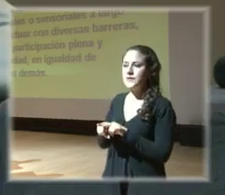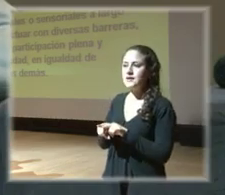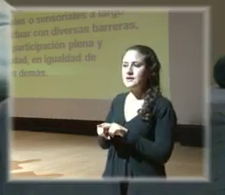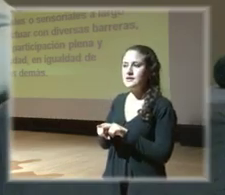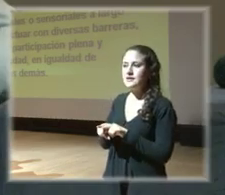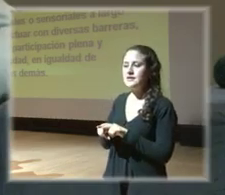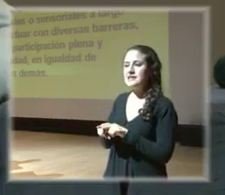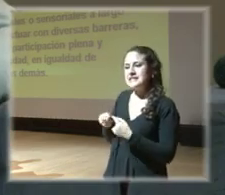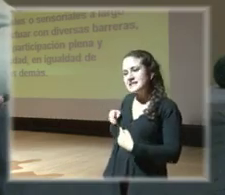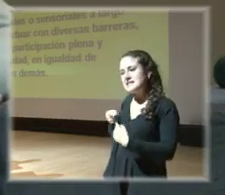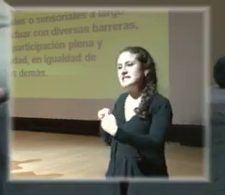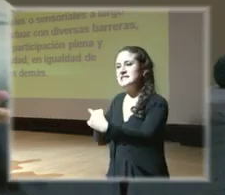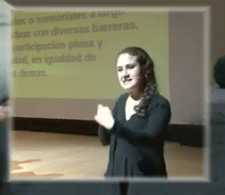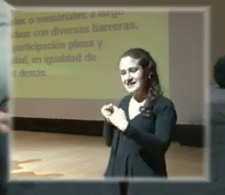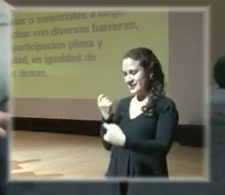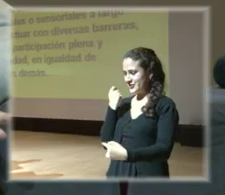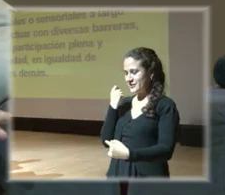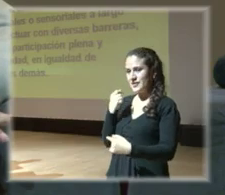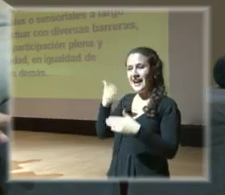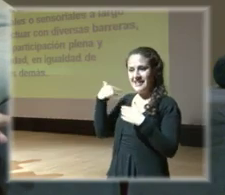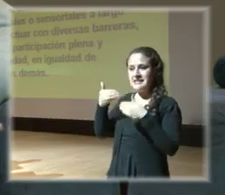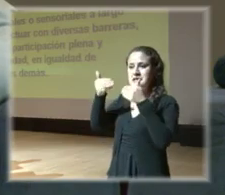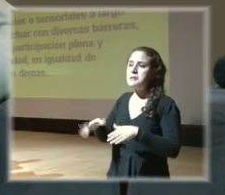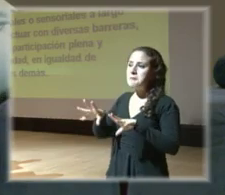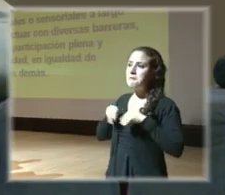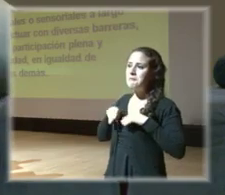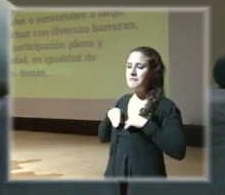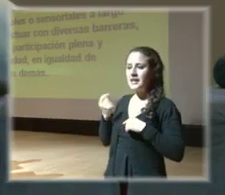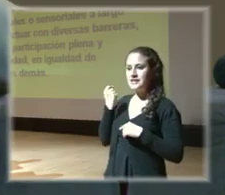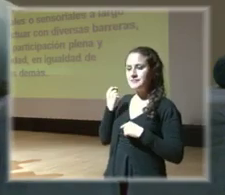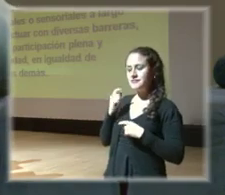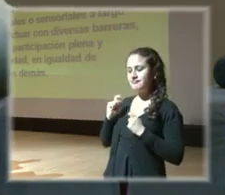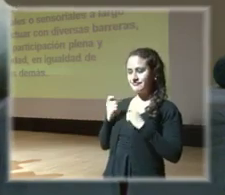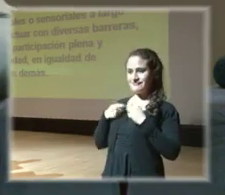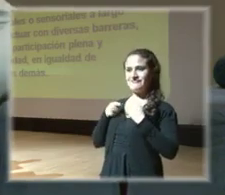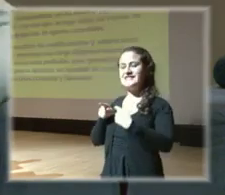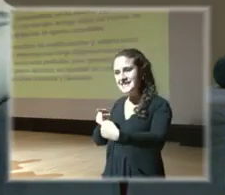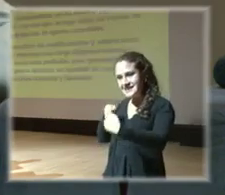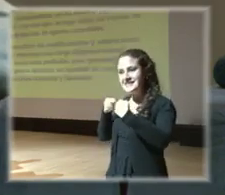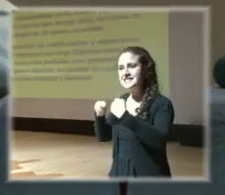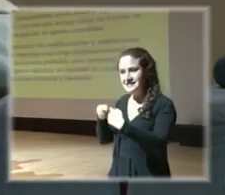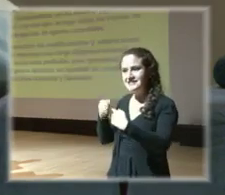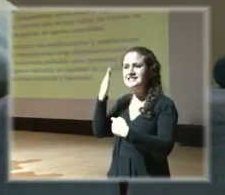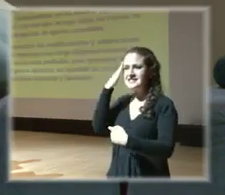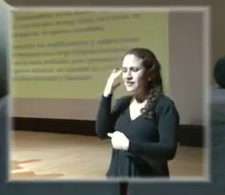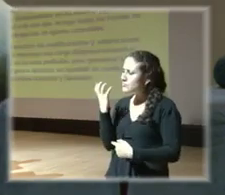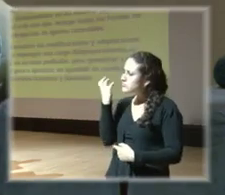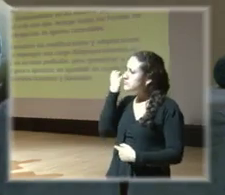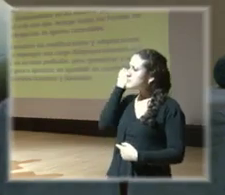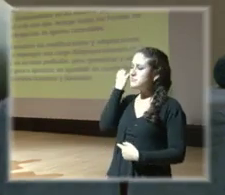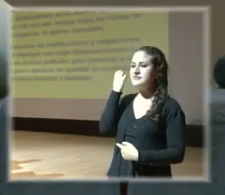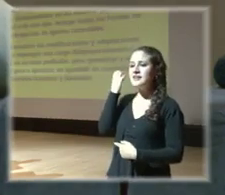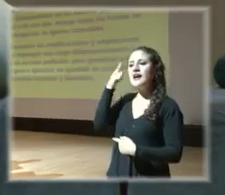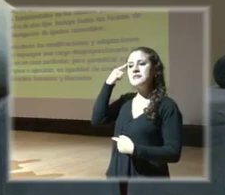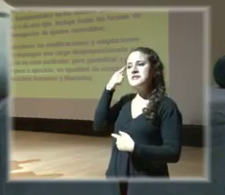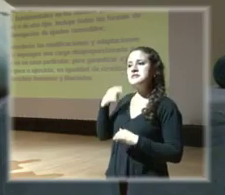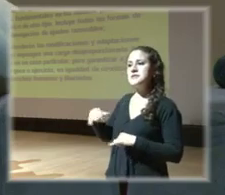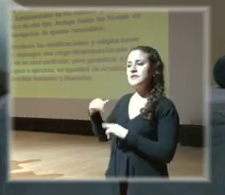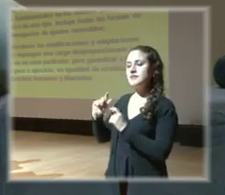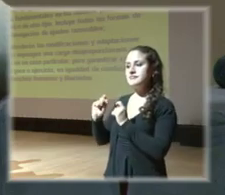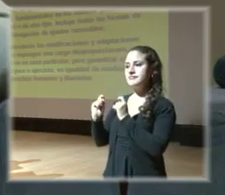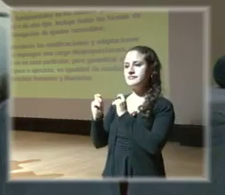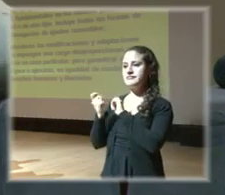vez una lucha muy moderna de las personas con discapacidad, pero vemos que a lo largo de la historia este universo de iguales se ha ido